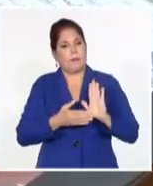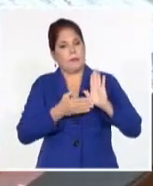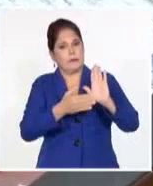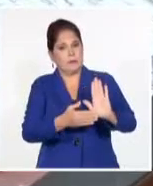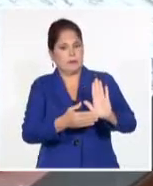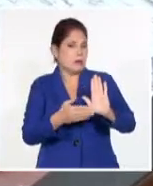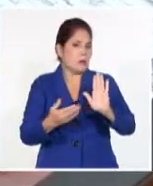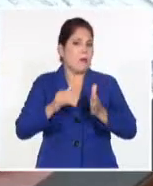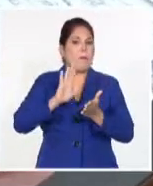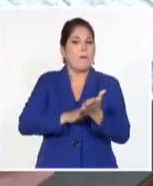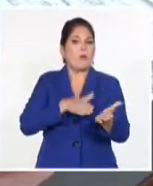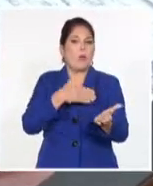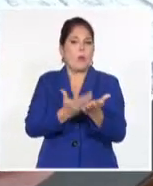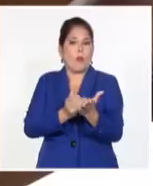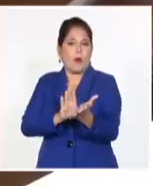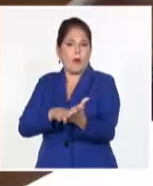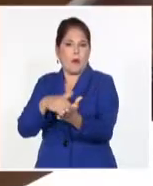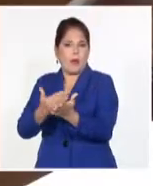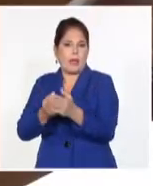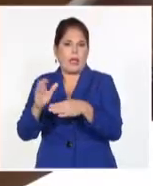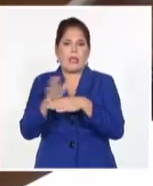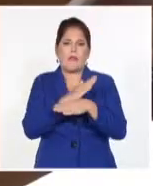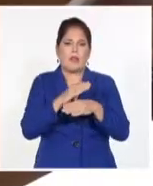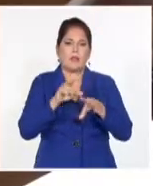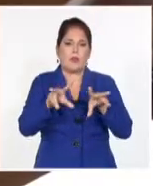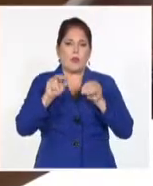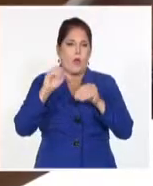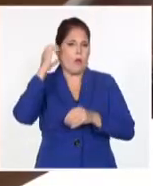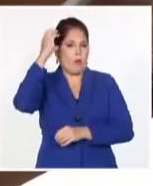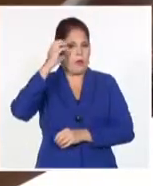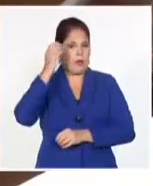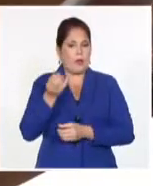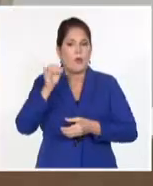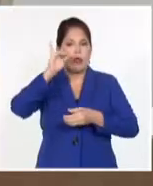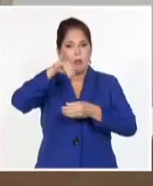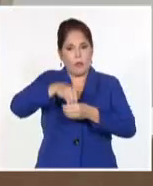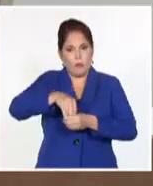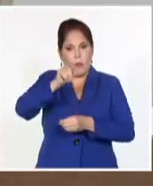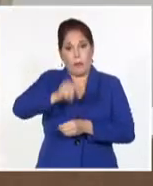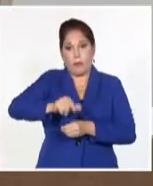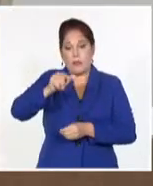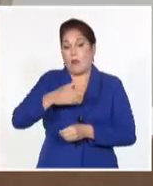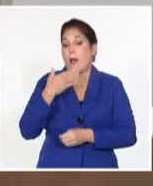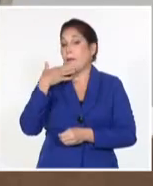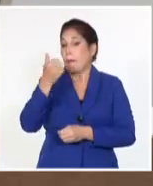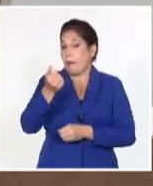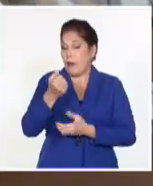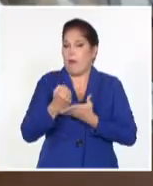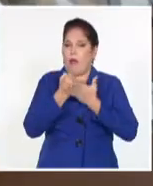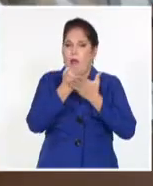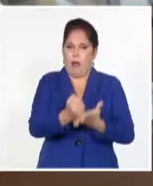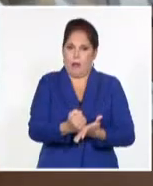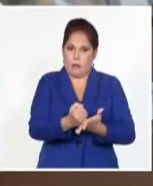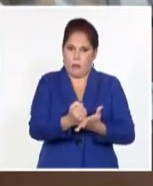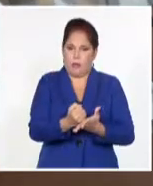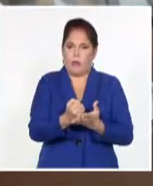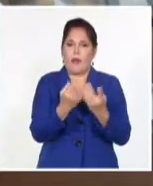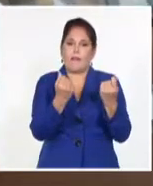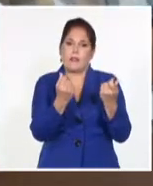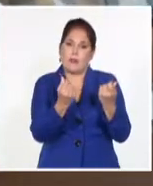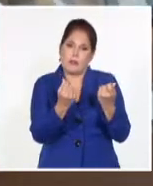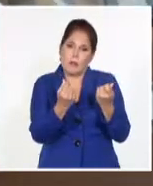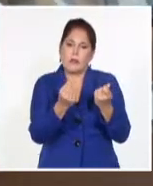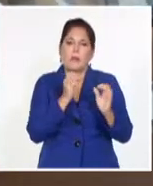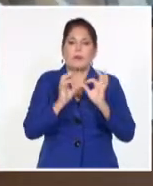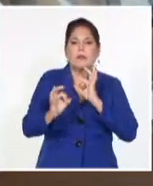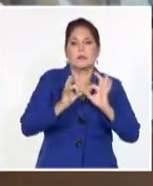de propuestas relacionadas con nuevos criterios de inclusión de las personas que serán favorecidas, las fuentes de financiamiento para